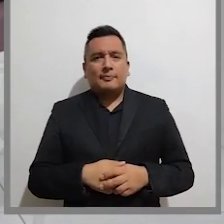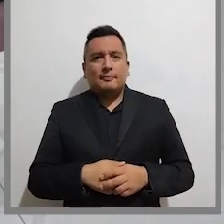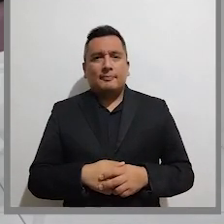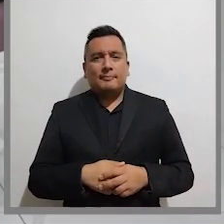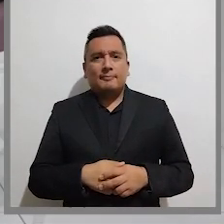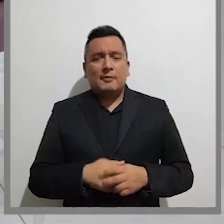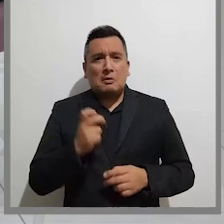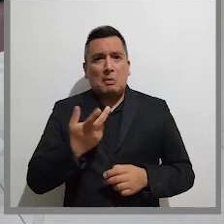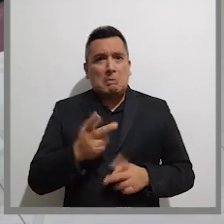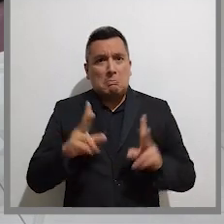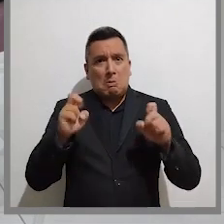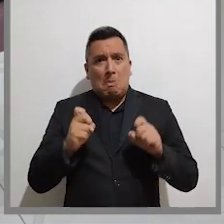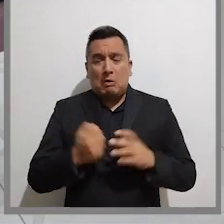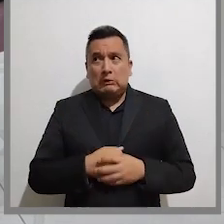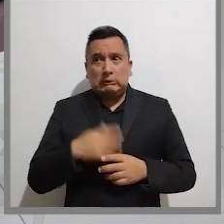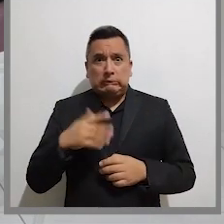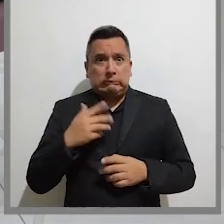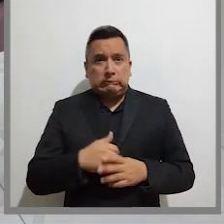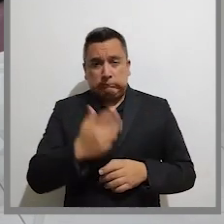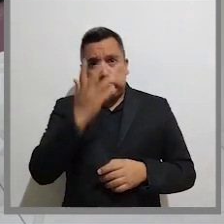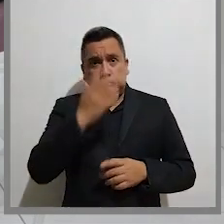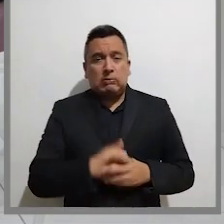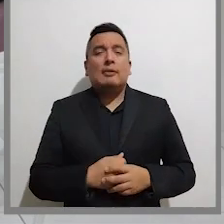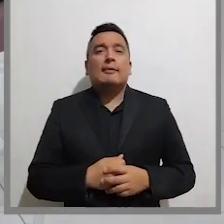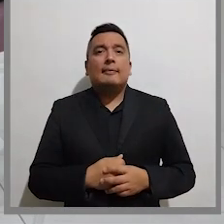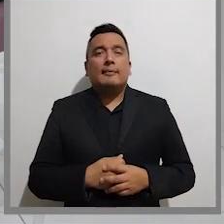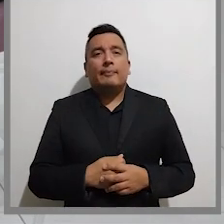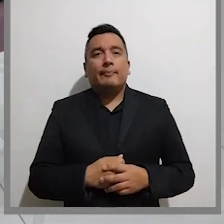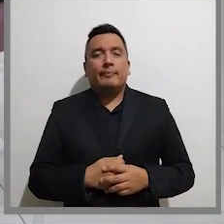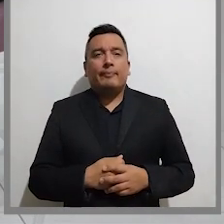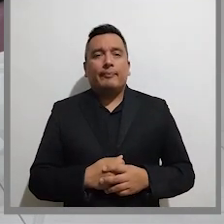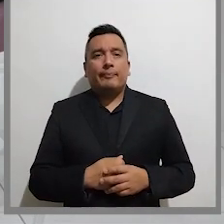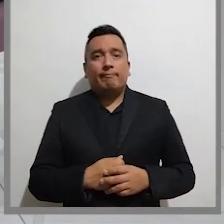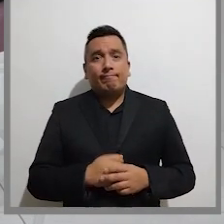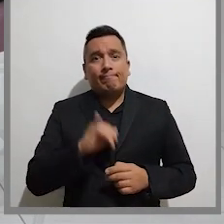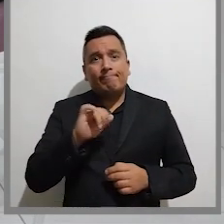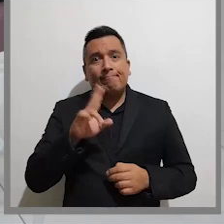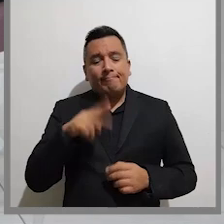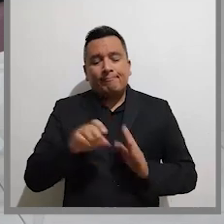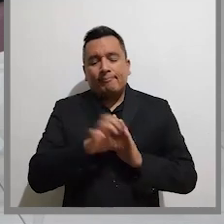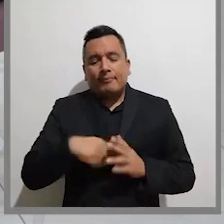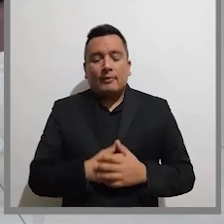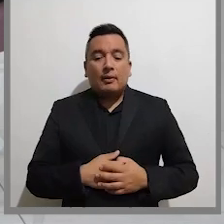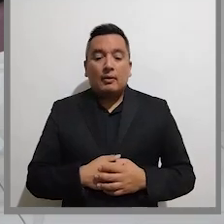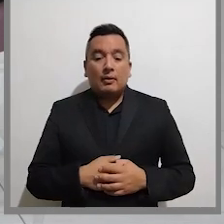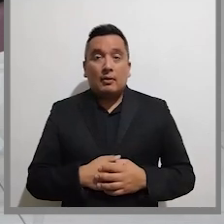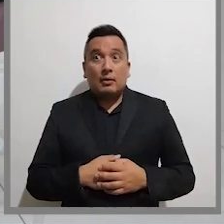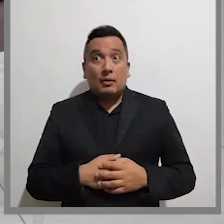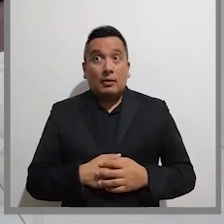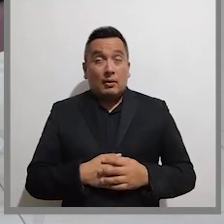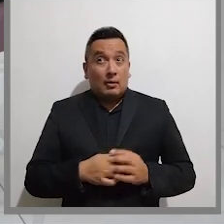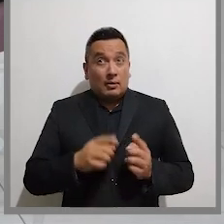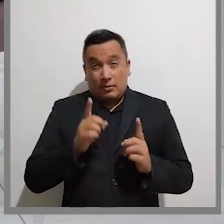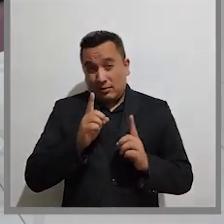que mencionas, consejera, son temas muy fuertes. Sí. Con los que se liga la violencia. Exacto. Esta, por ejemplo, no se encuentra